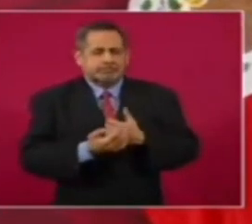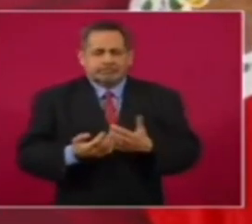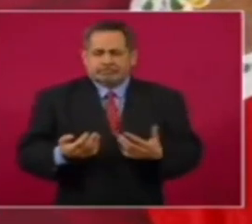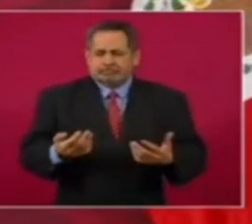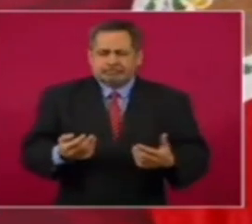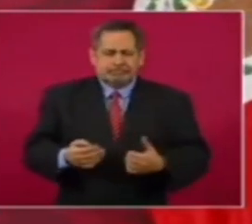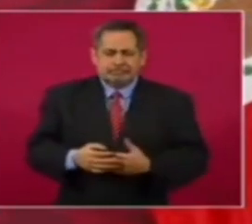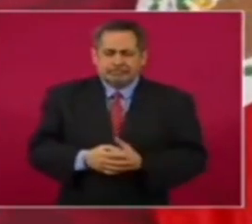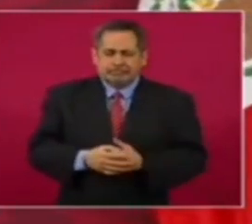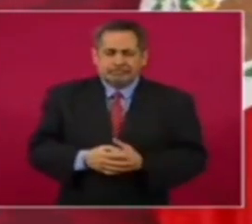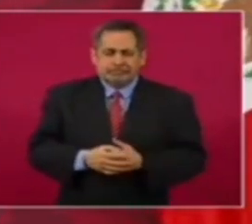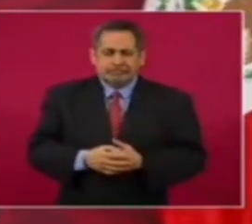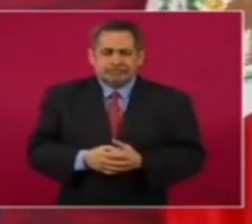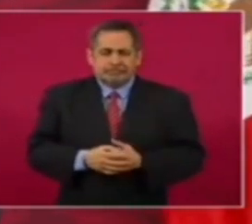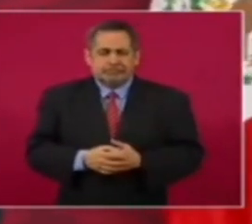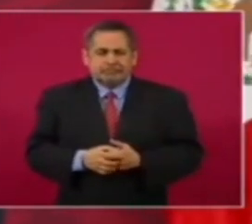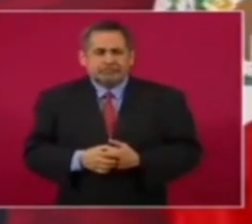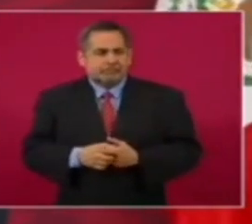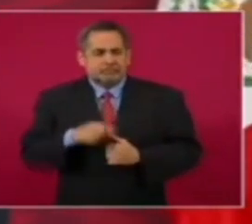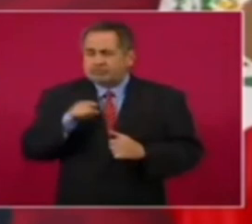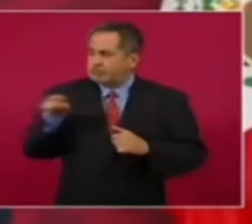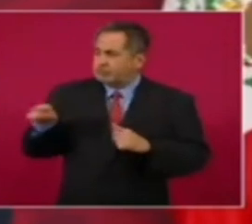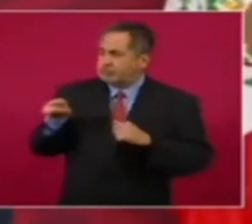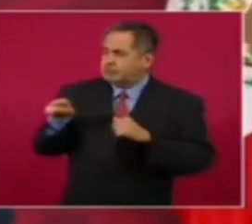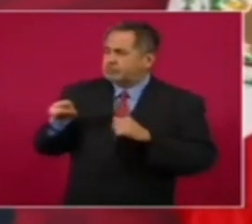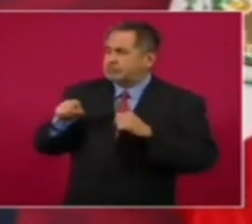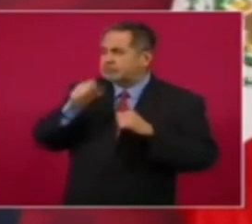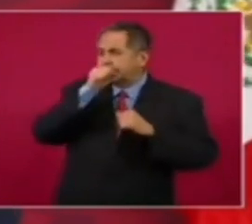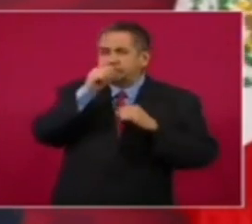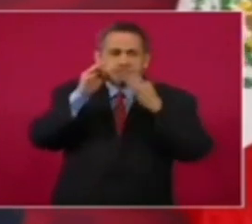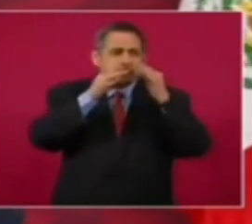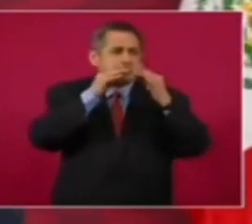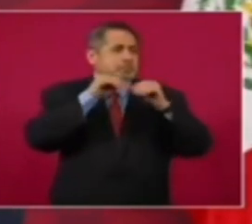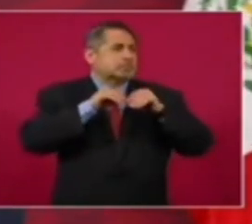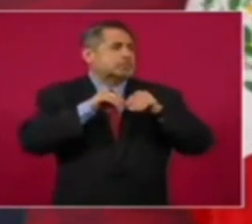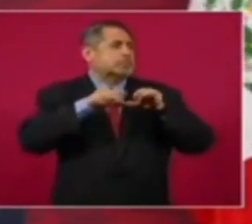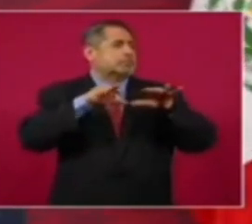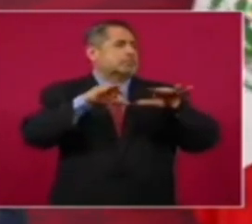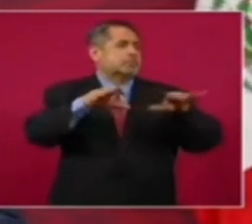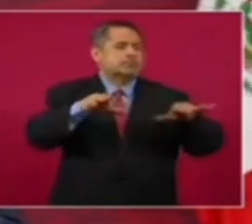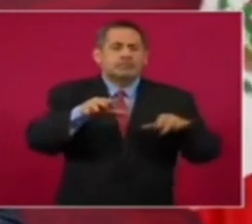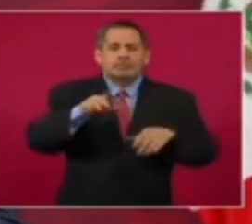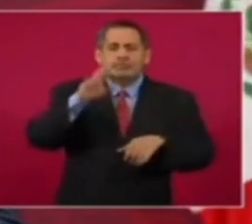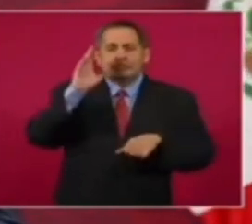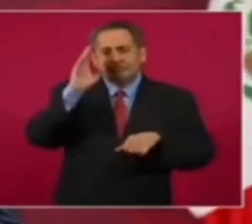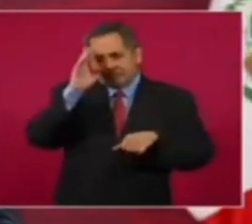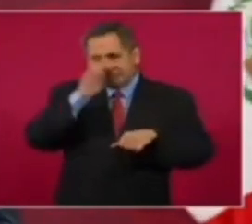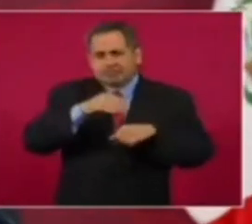quiero que le pongas color y calor.